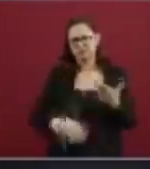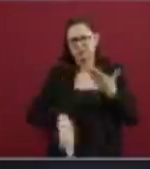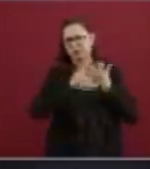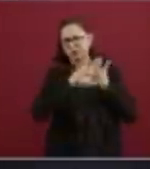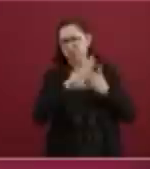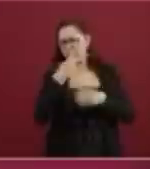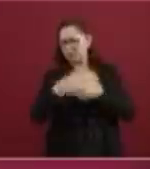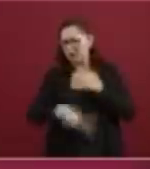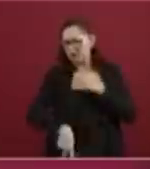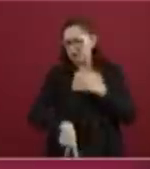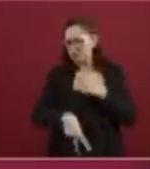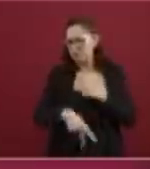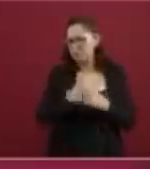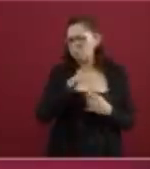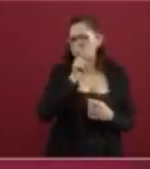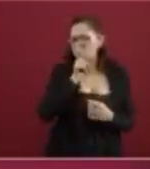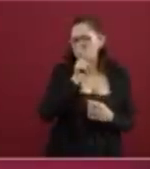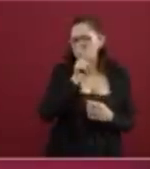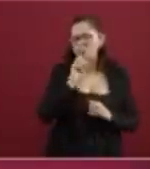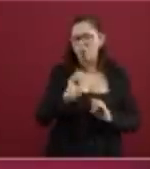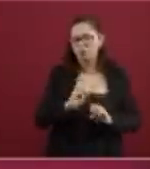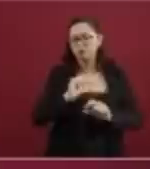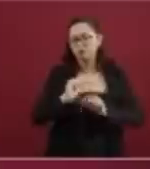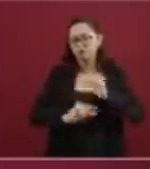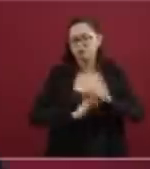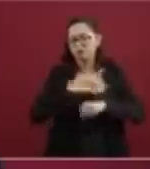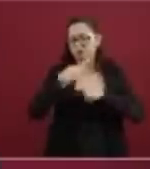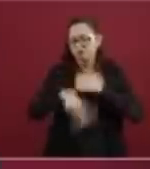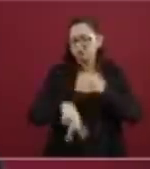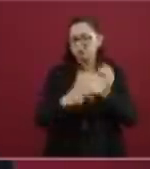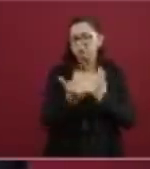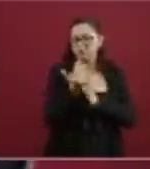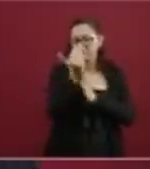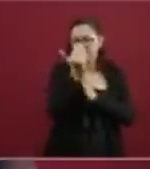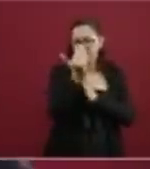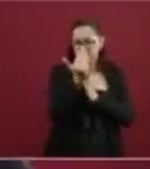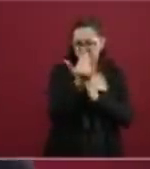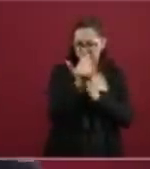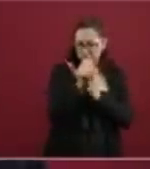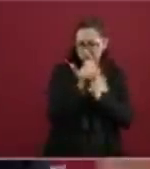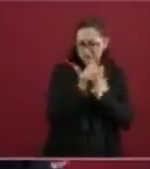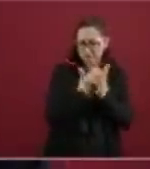va aminorando el riesgo, que